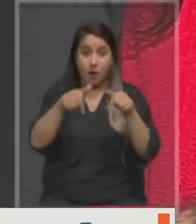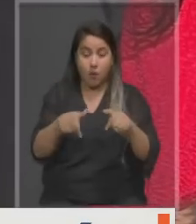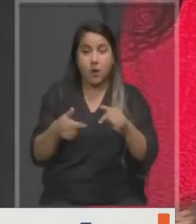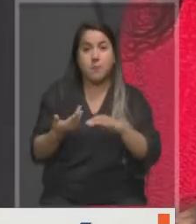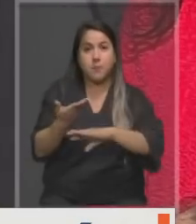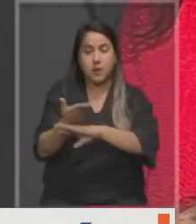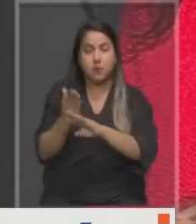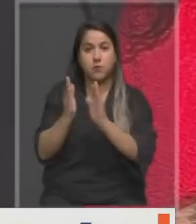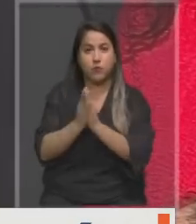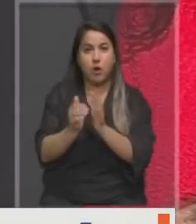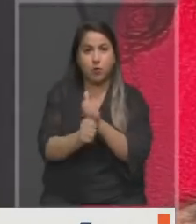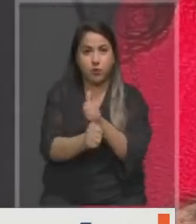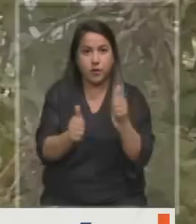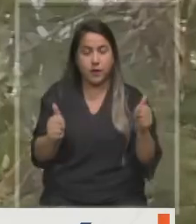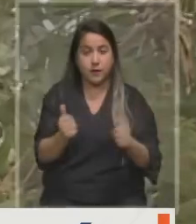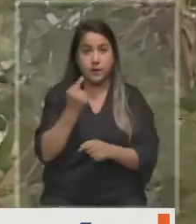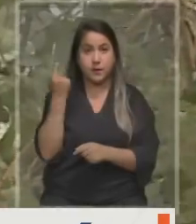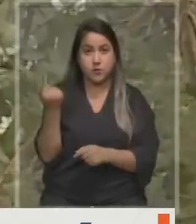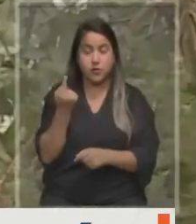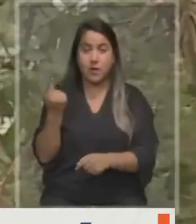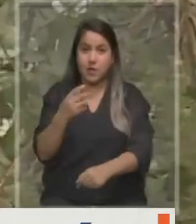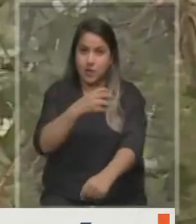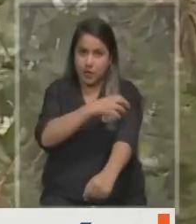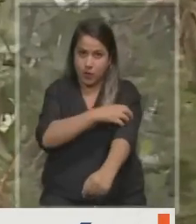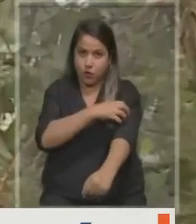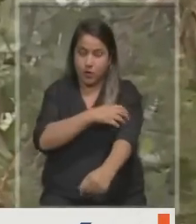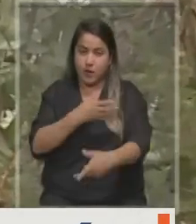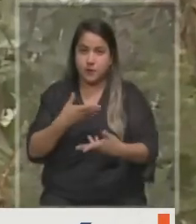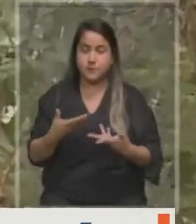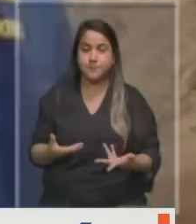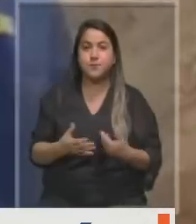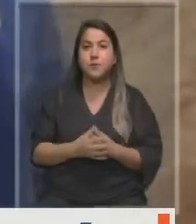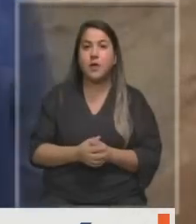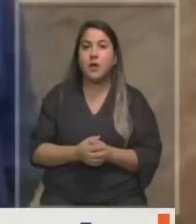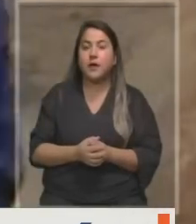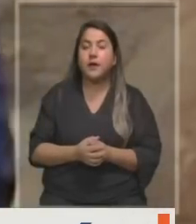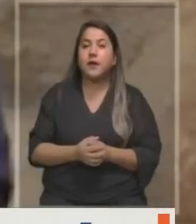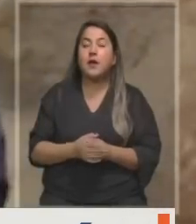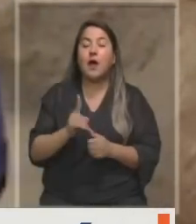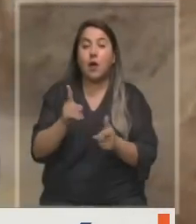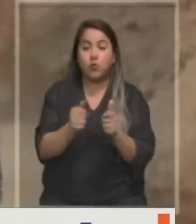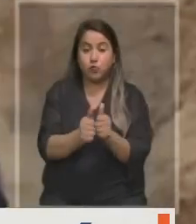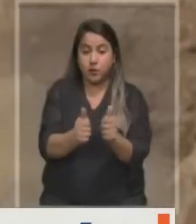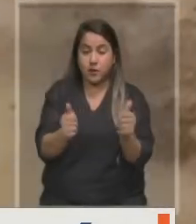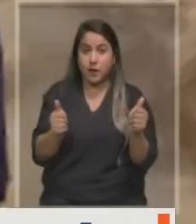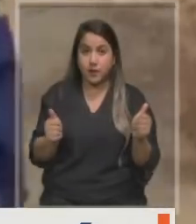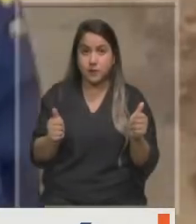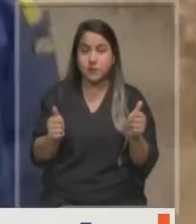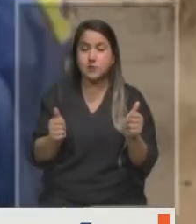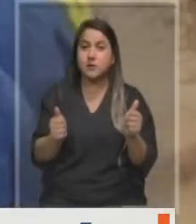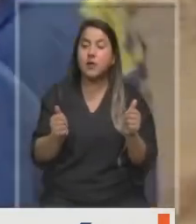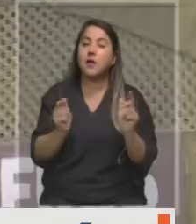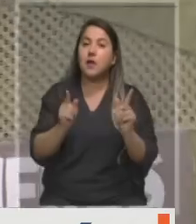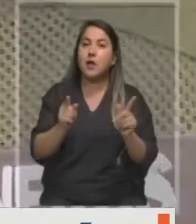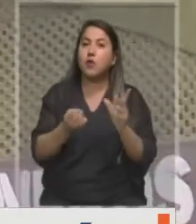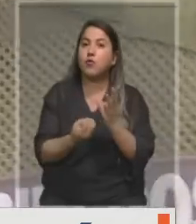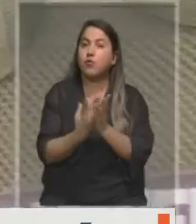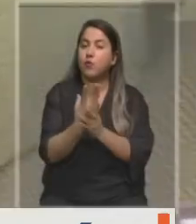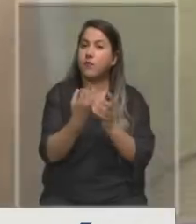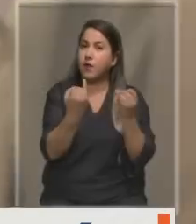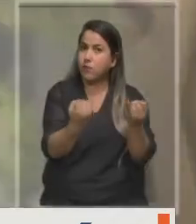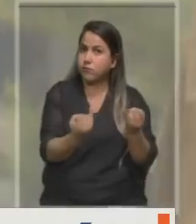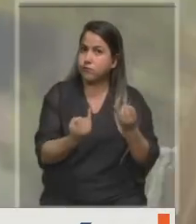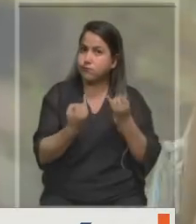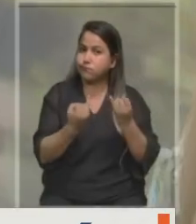de las autoridades nacionales y regionales con el transcurrir de las horas las autoridades pudieron confirmar nuevos antecedentes importantes para la investigación